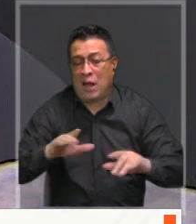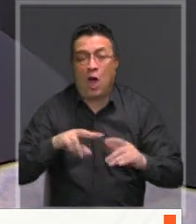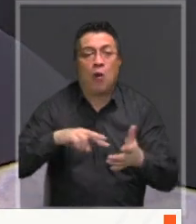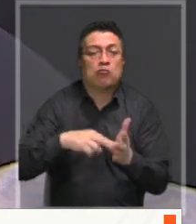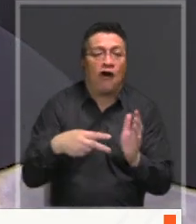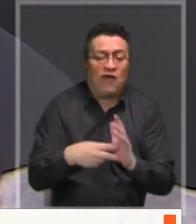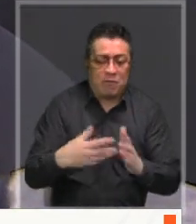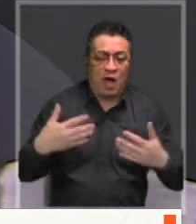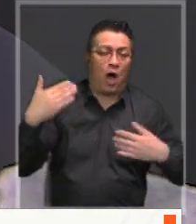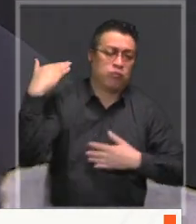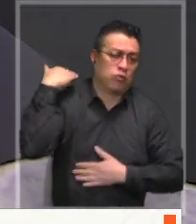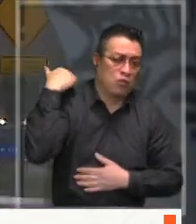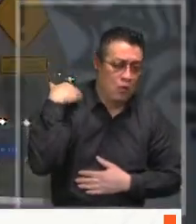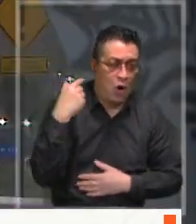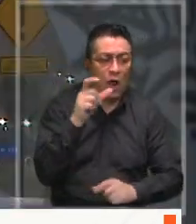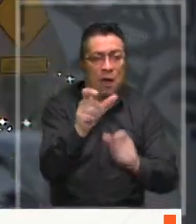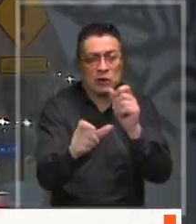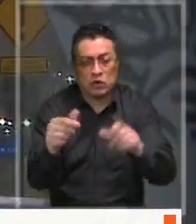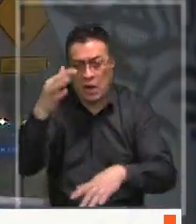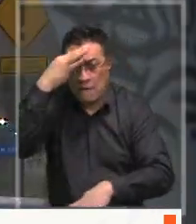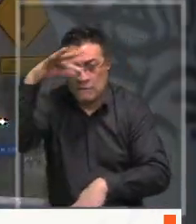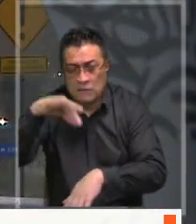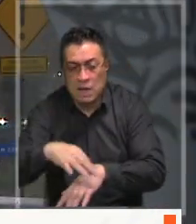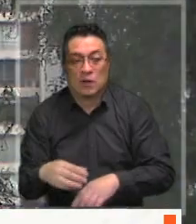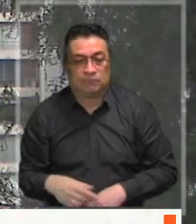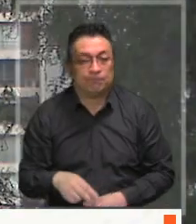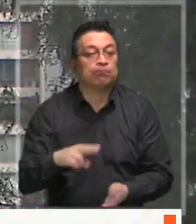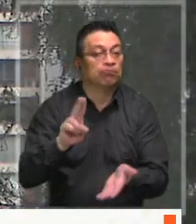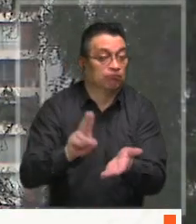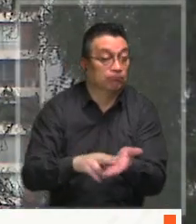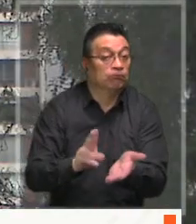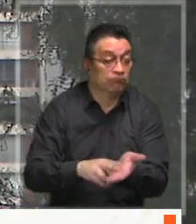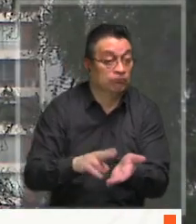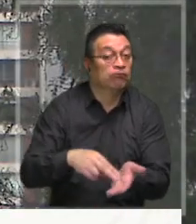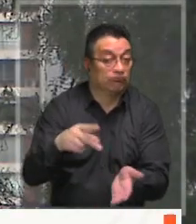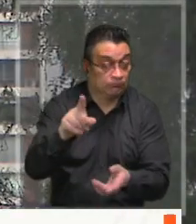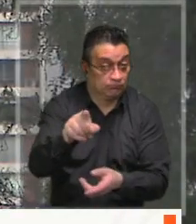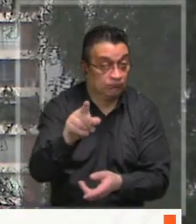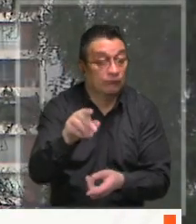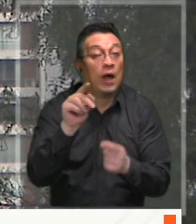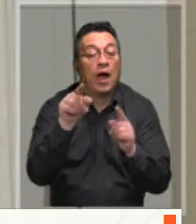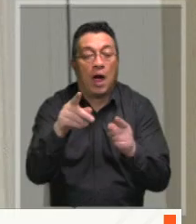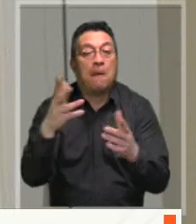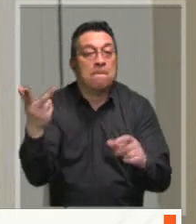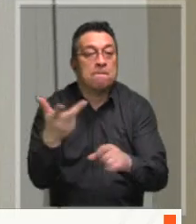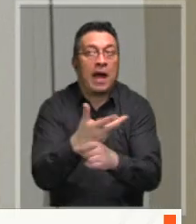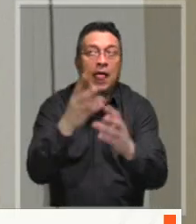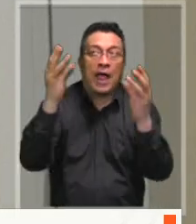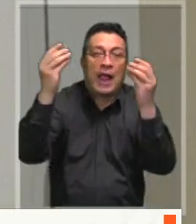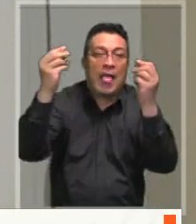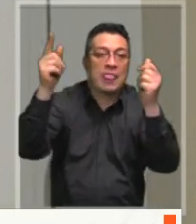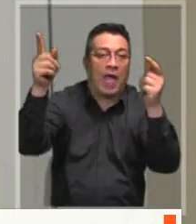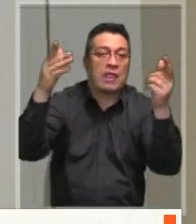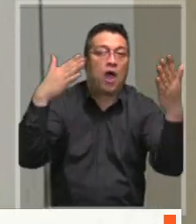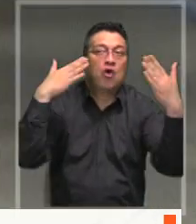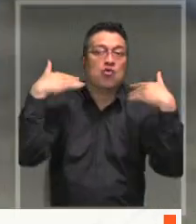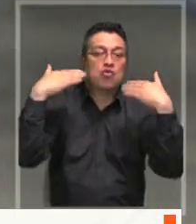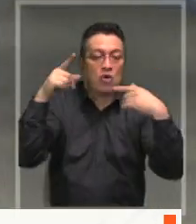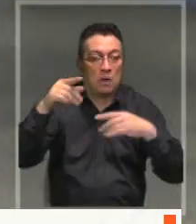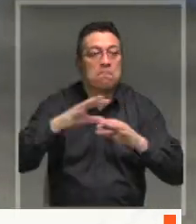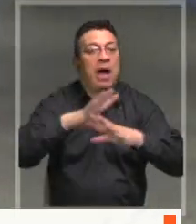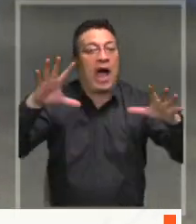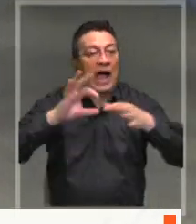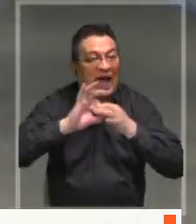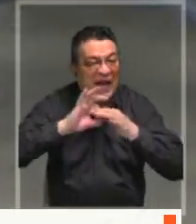en los pulmones, la gente que está enferma. Y tienen razón, como hay una mala calidad del aire, esto agrava las distintas